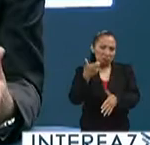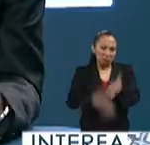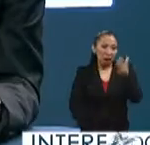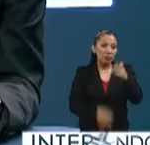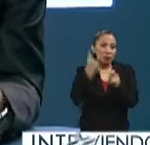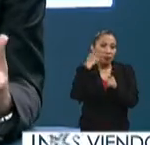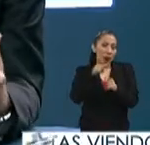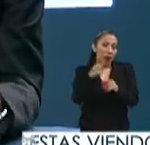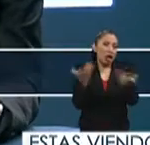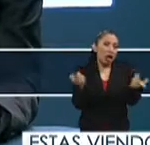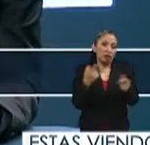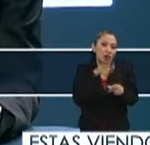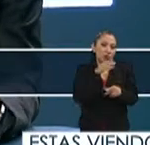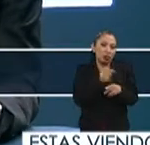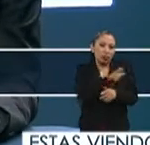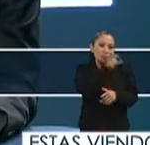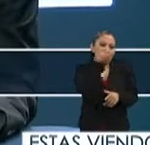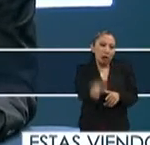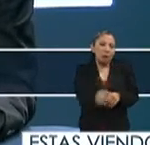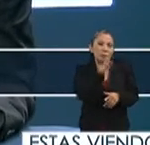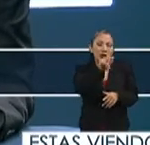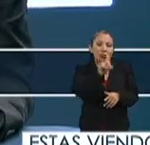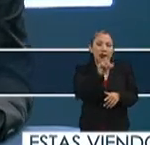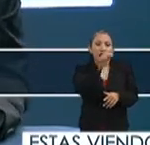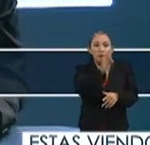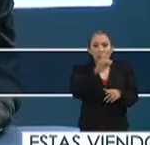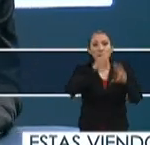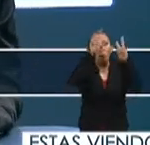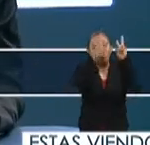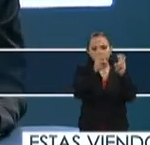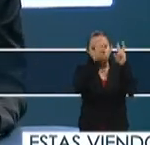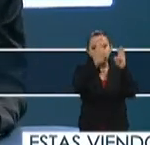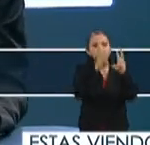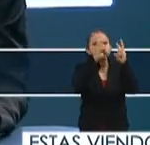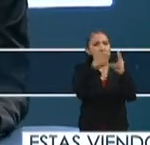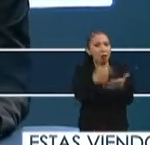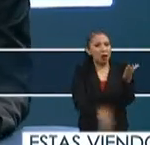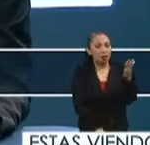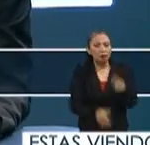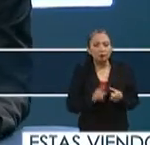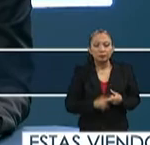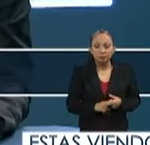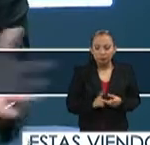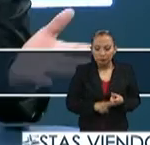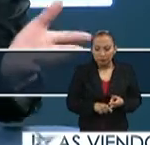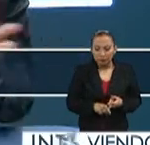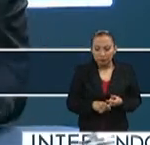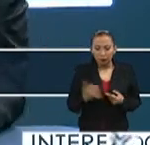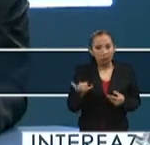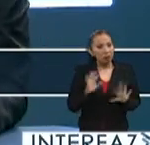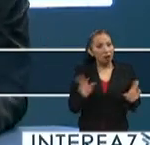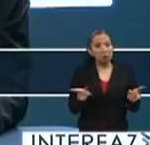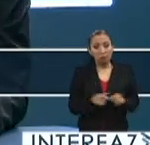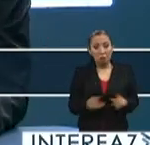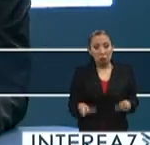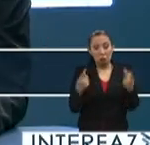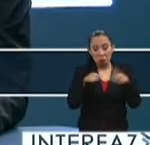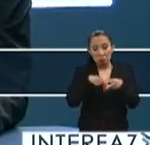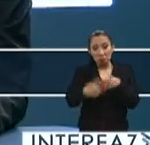económico para Kindle o para PDF, lo puede uno descargar a menor costo y pues ya está a la